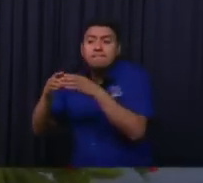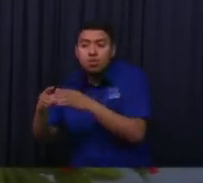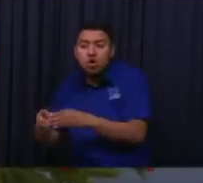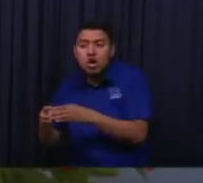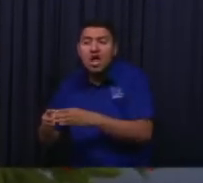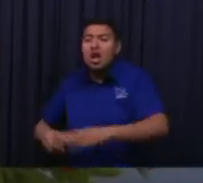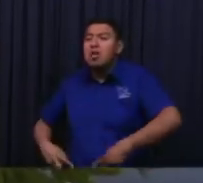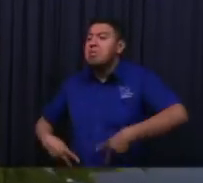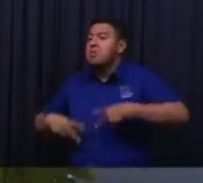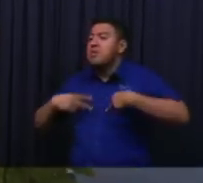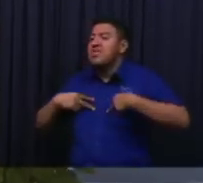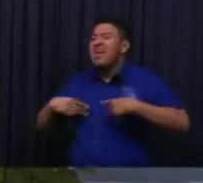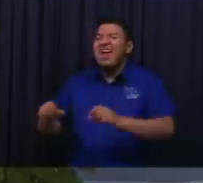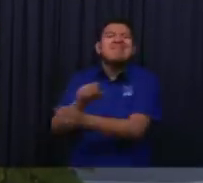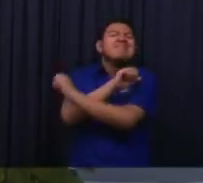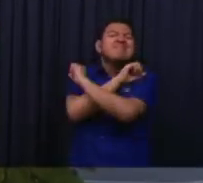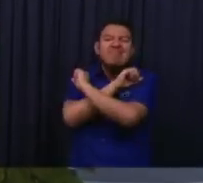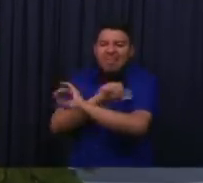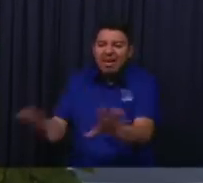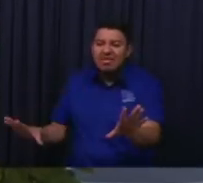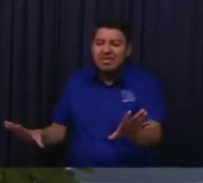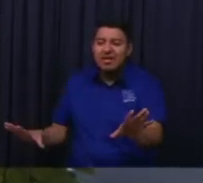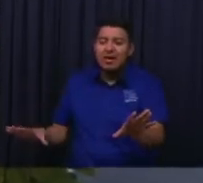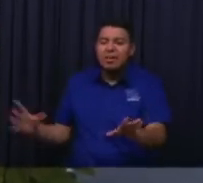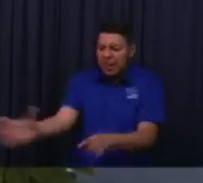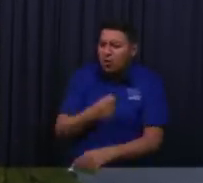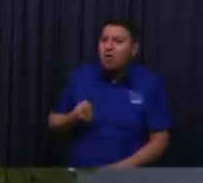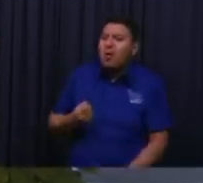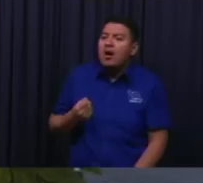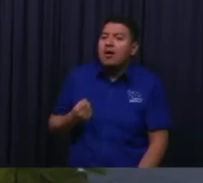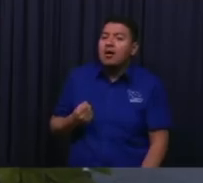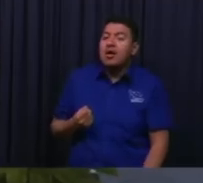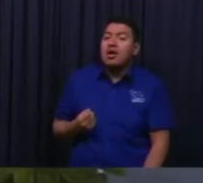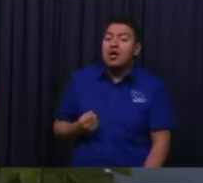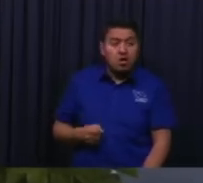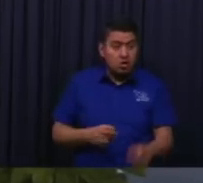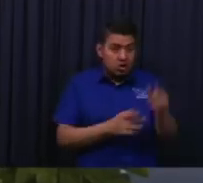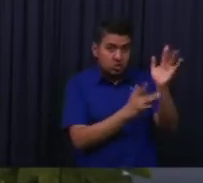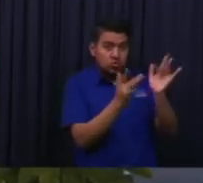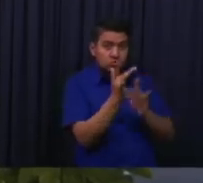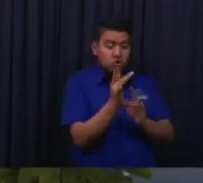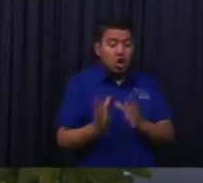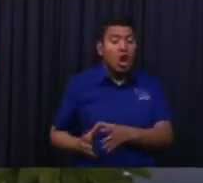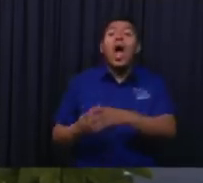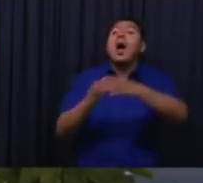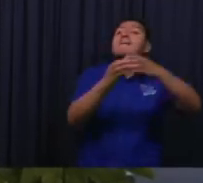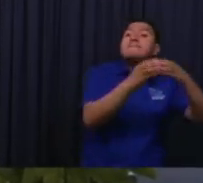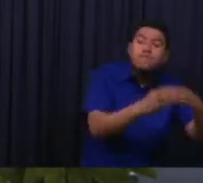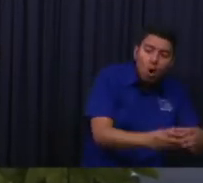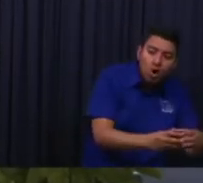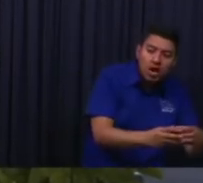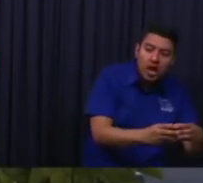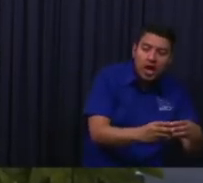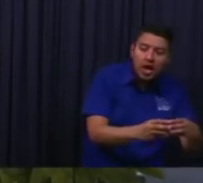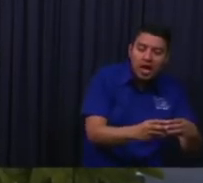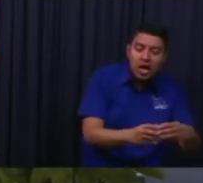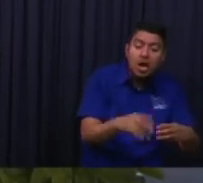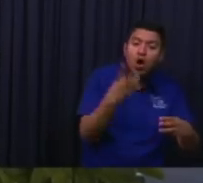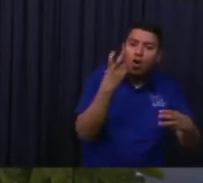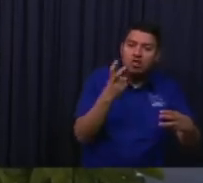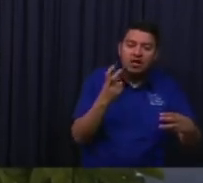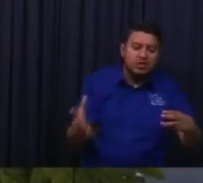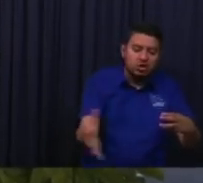nadie me la quita. Dice: yo la pongo y la vuelvo a tomar.